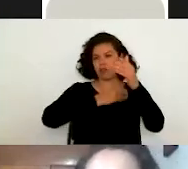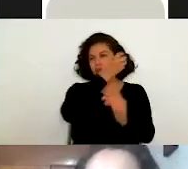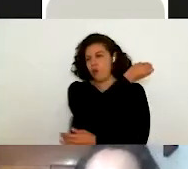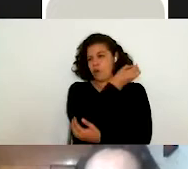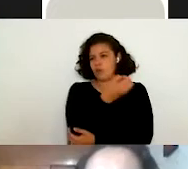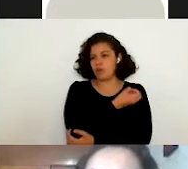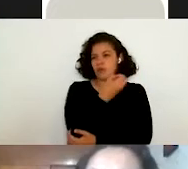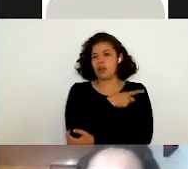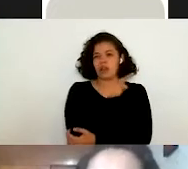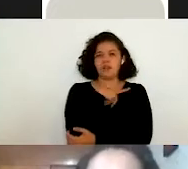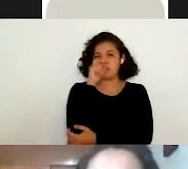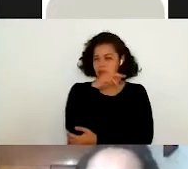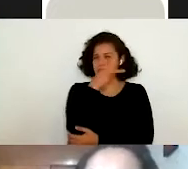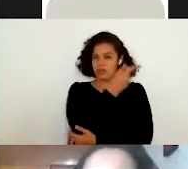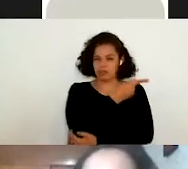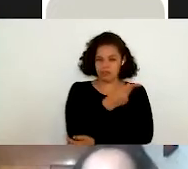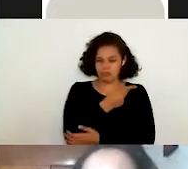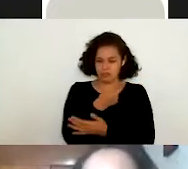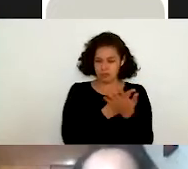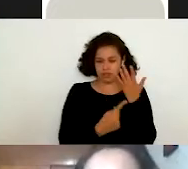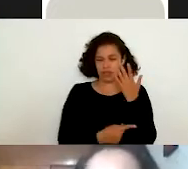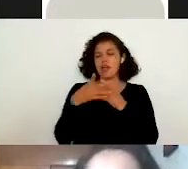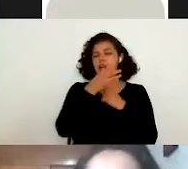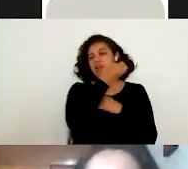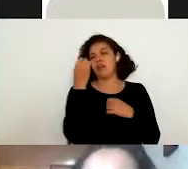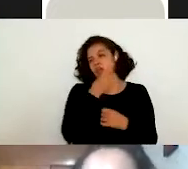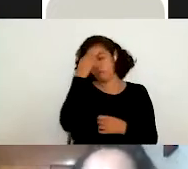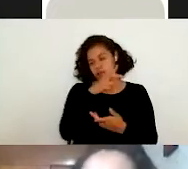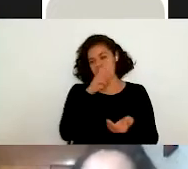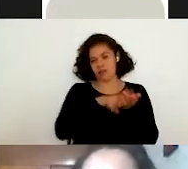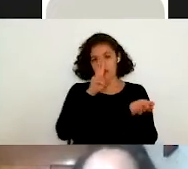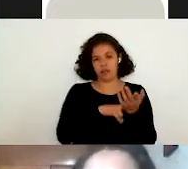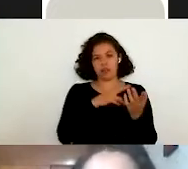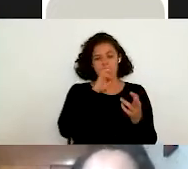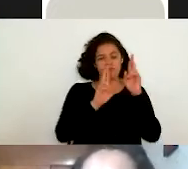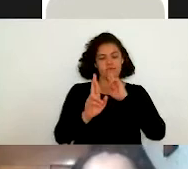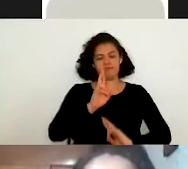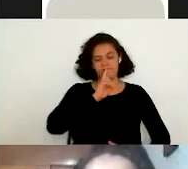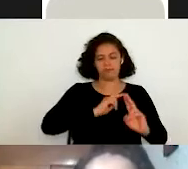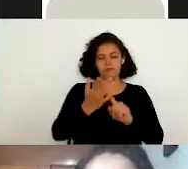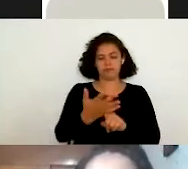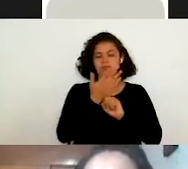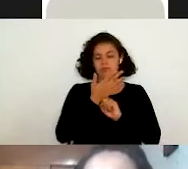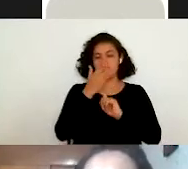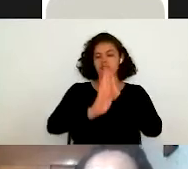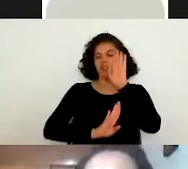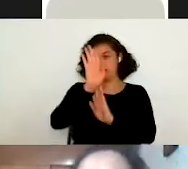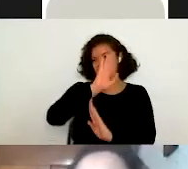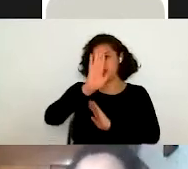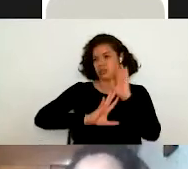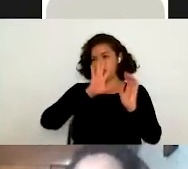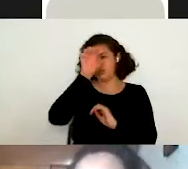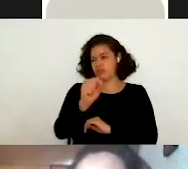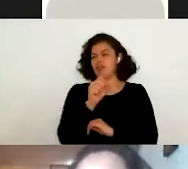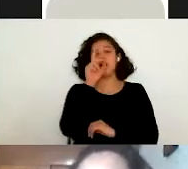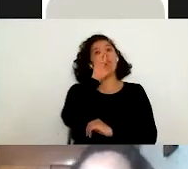también planificado y organizado, donde se van a valorar los resultados, avances y logros. Lo ideal,